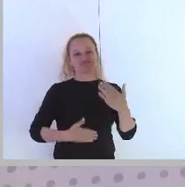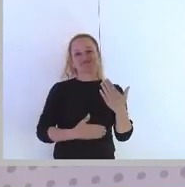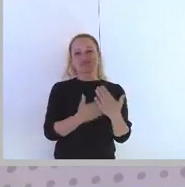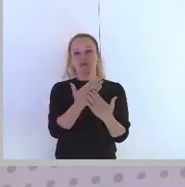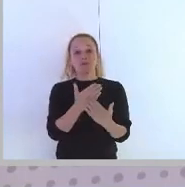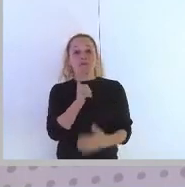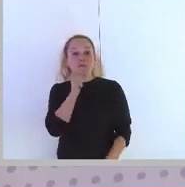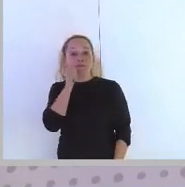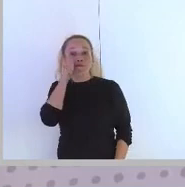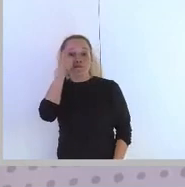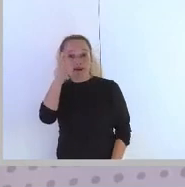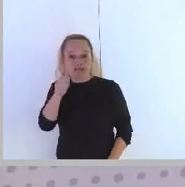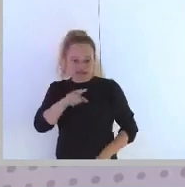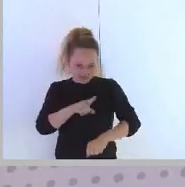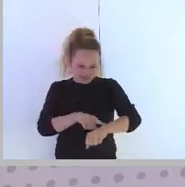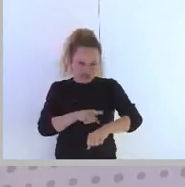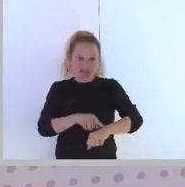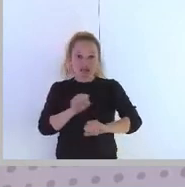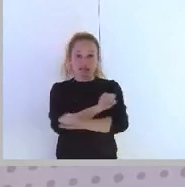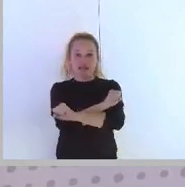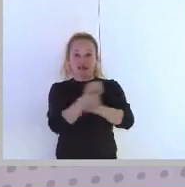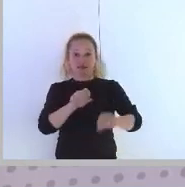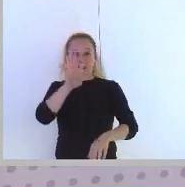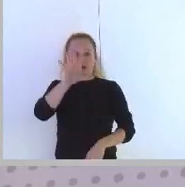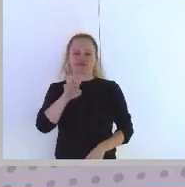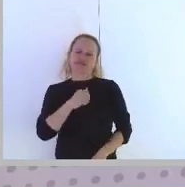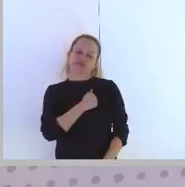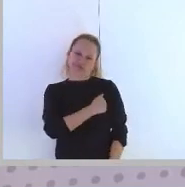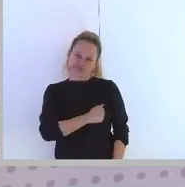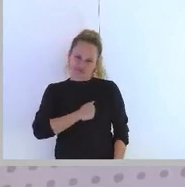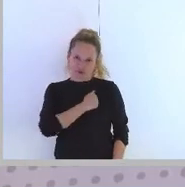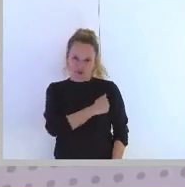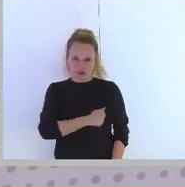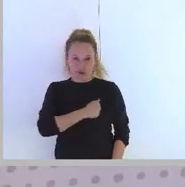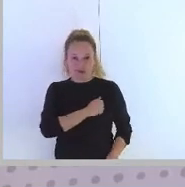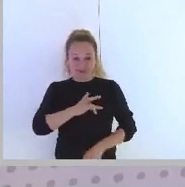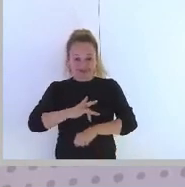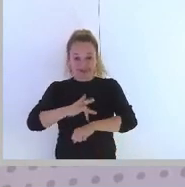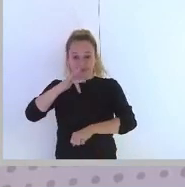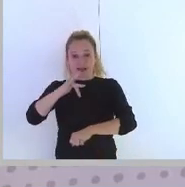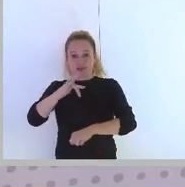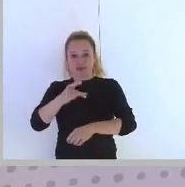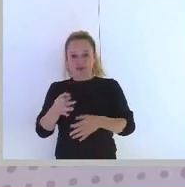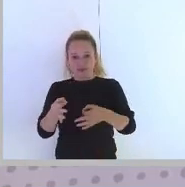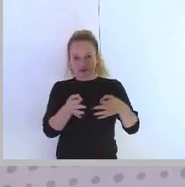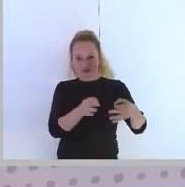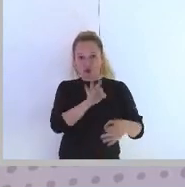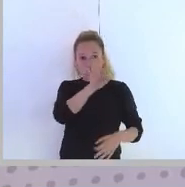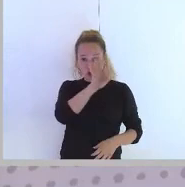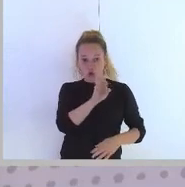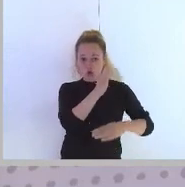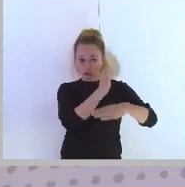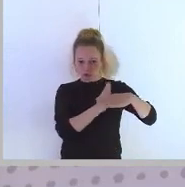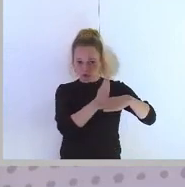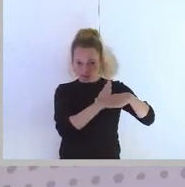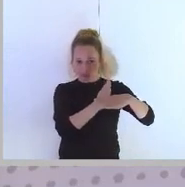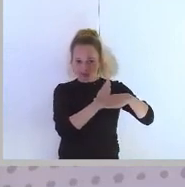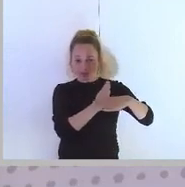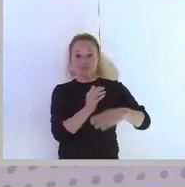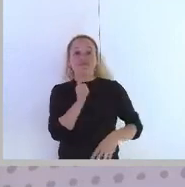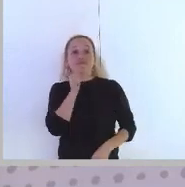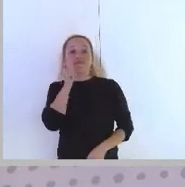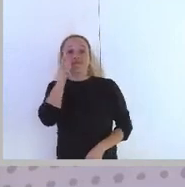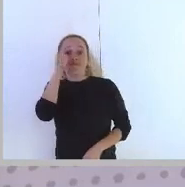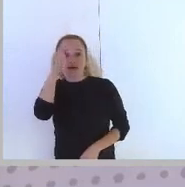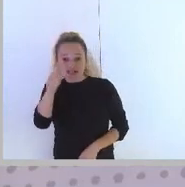Arrancamos mañana a las 9 de la mañana, pero por favor, lleguen a las 8:30, porque lo que tendremos mañana